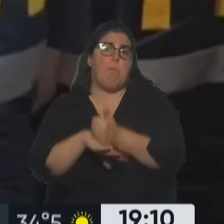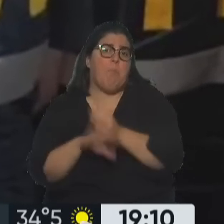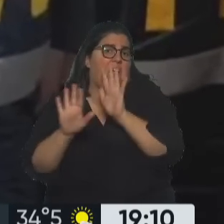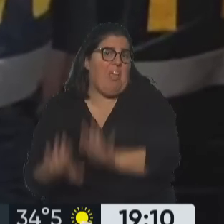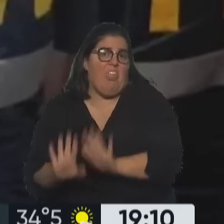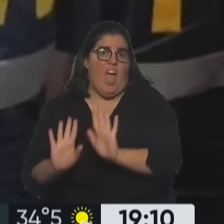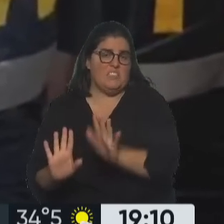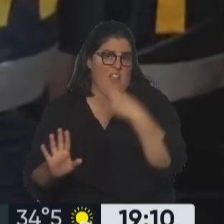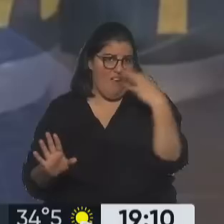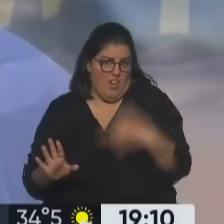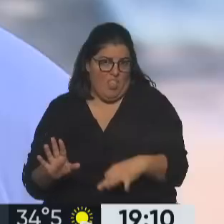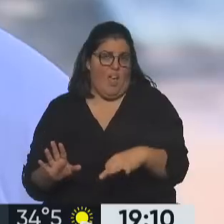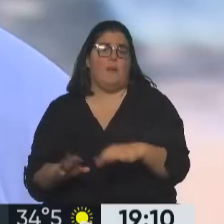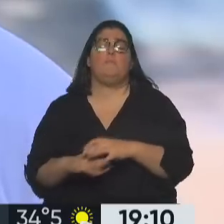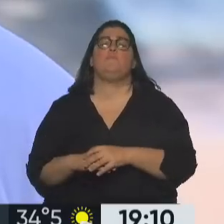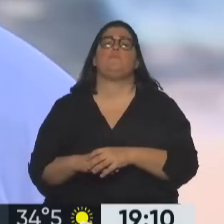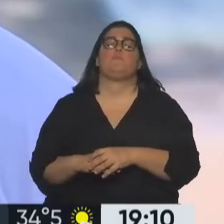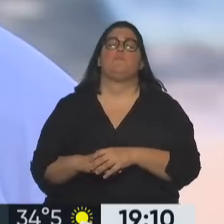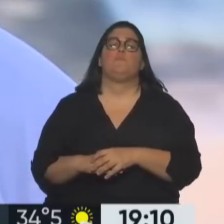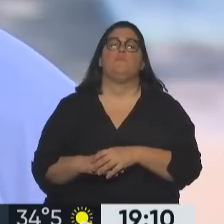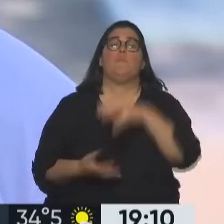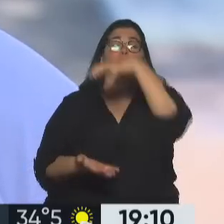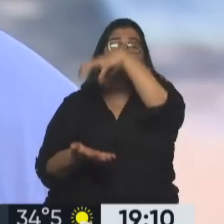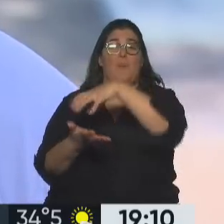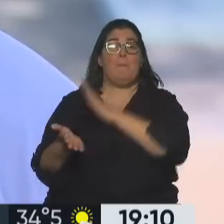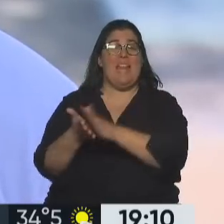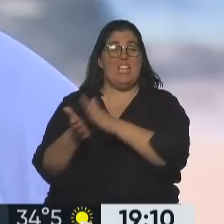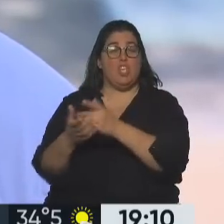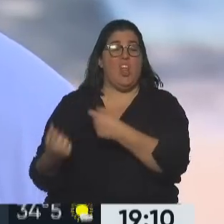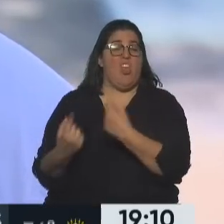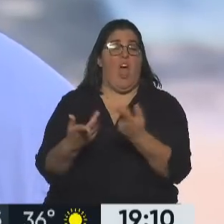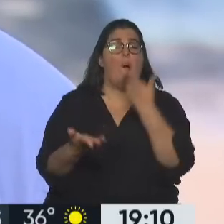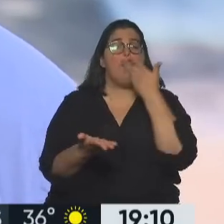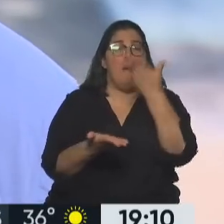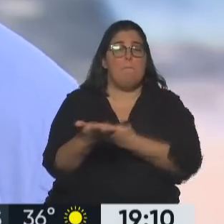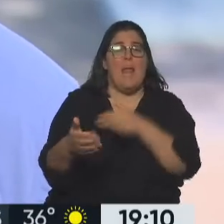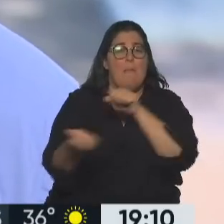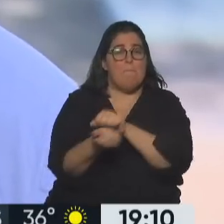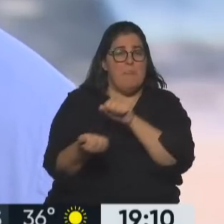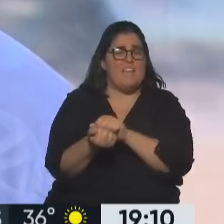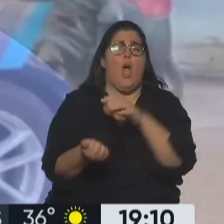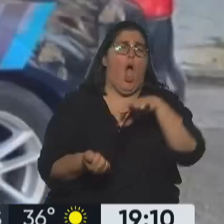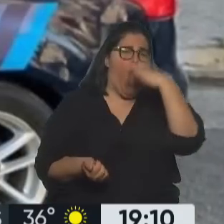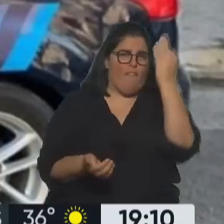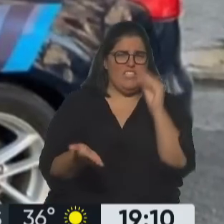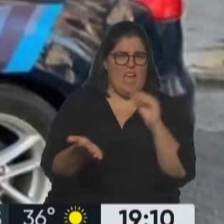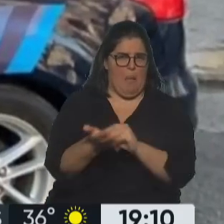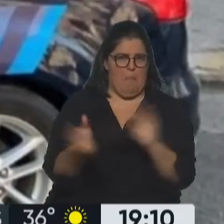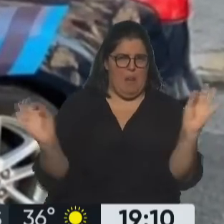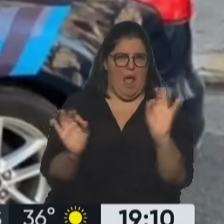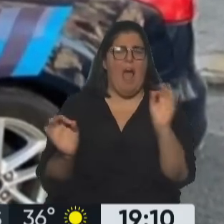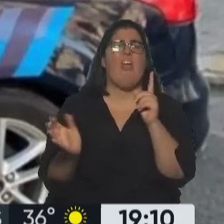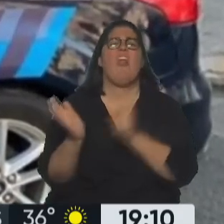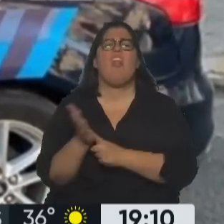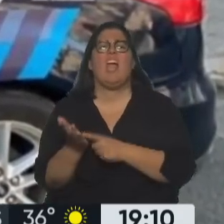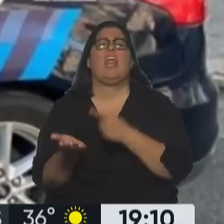es que les están dando una hoja impresa que no tiene ningún formato oficial que no estaba basada ni siquiera en una resolución decreto